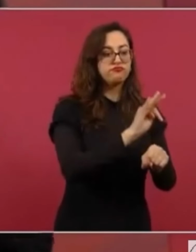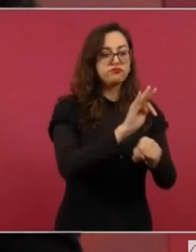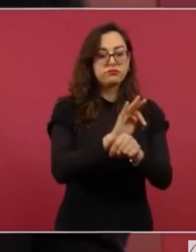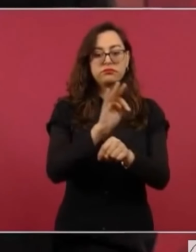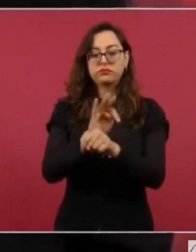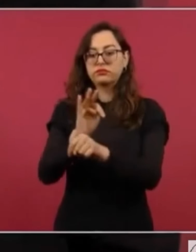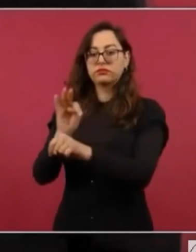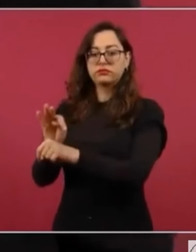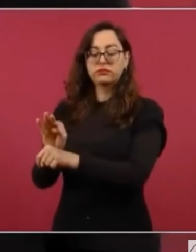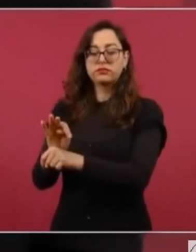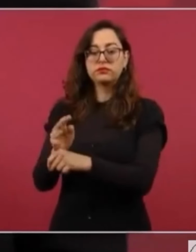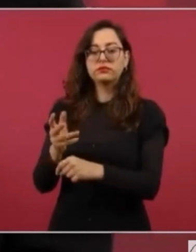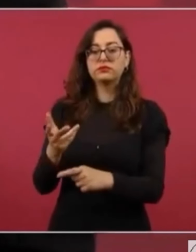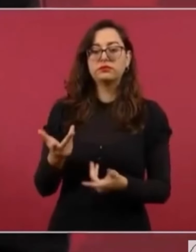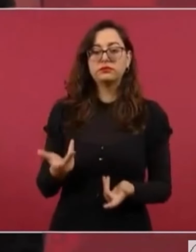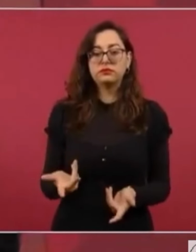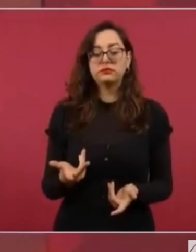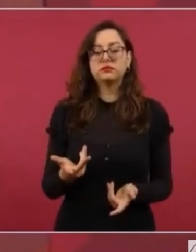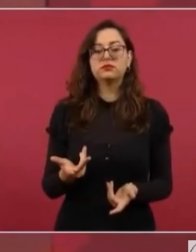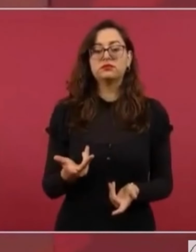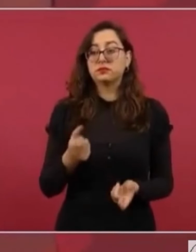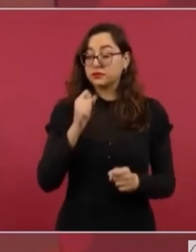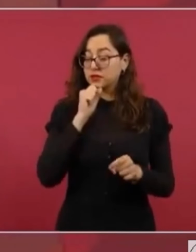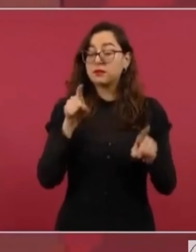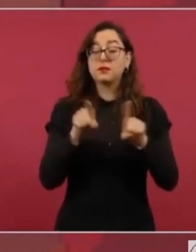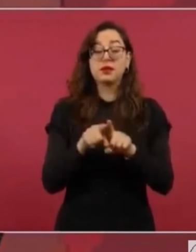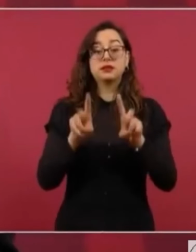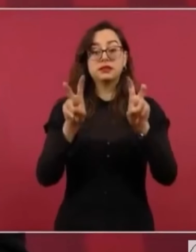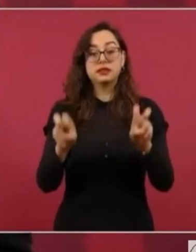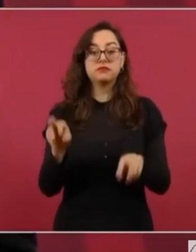la lucha contra el racismo,